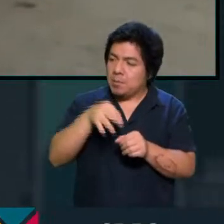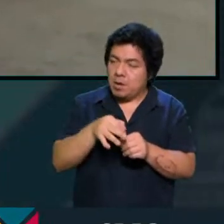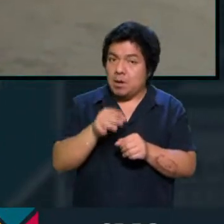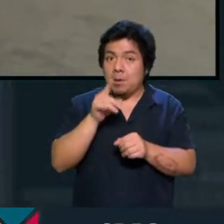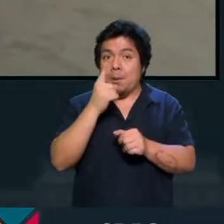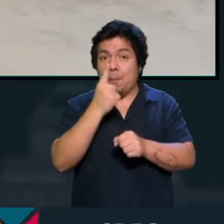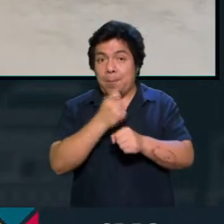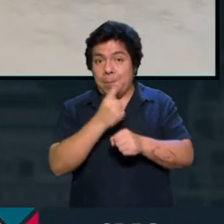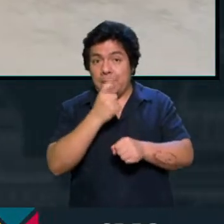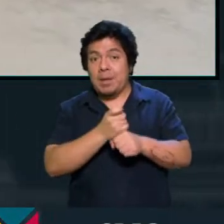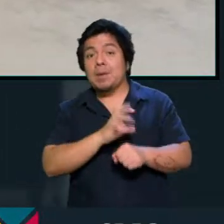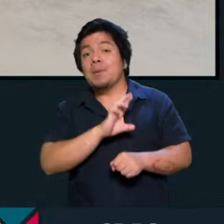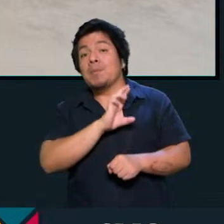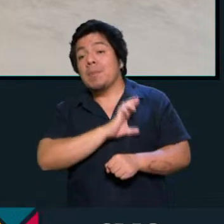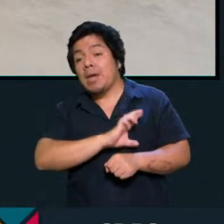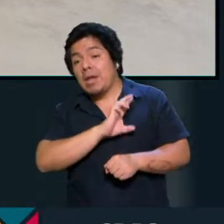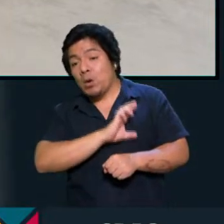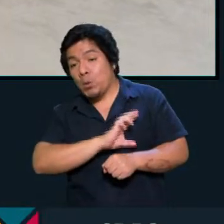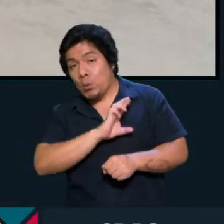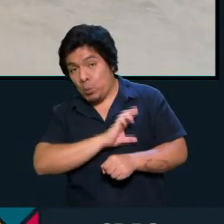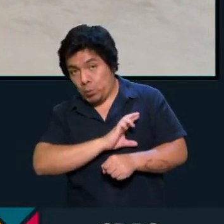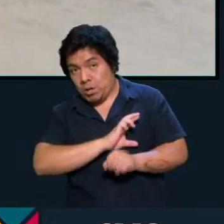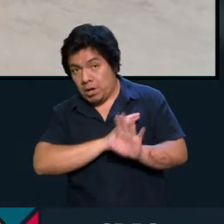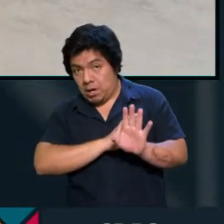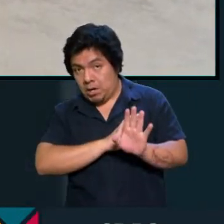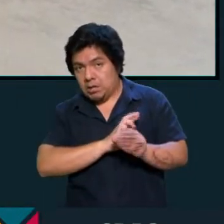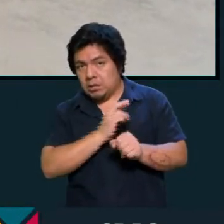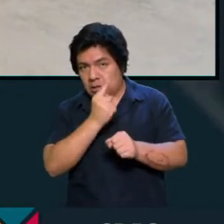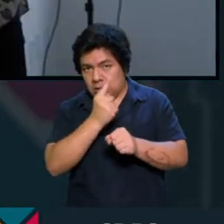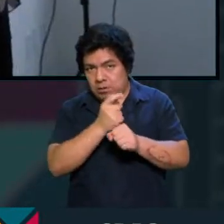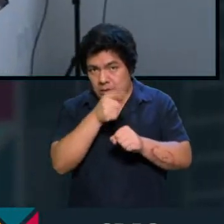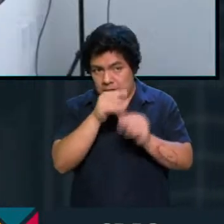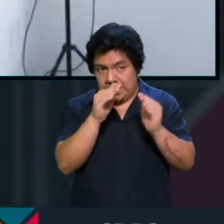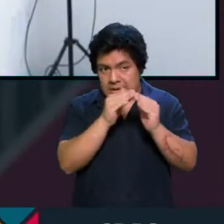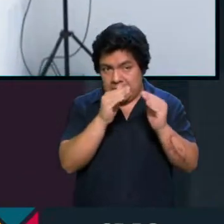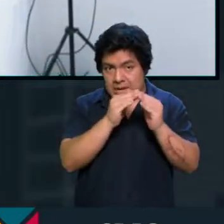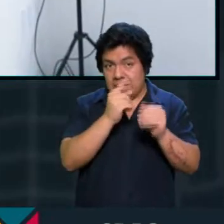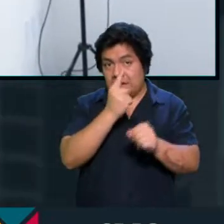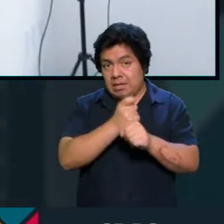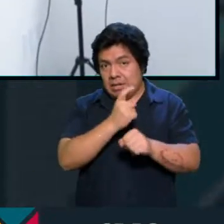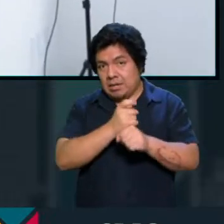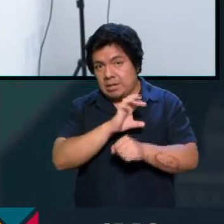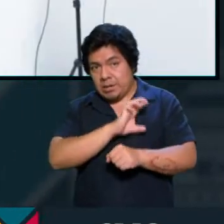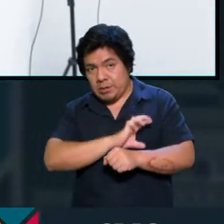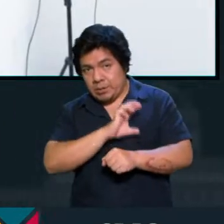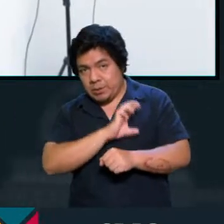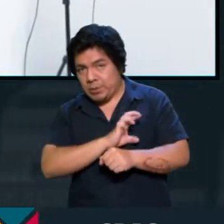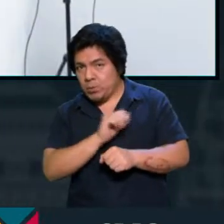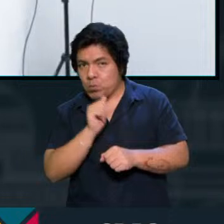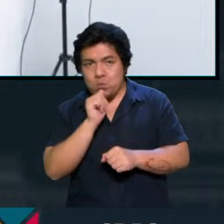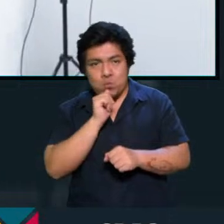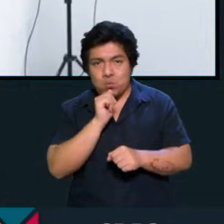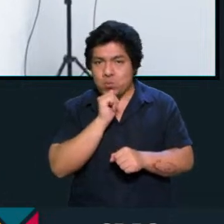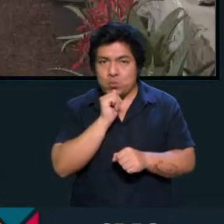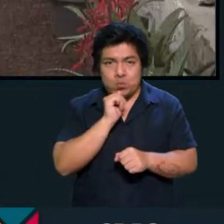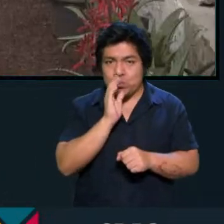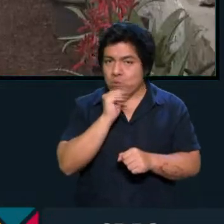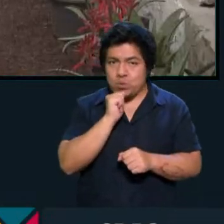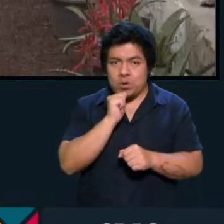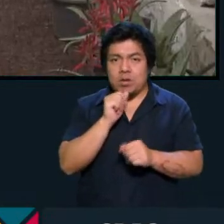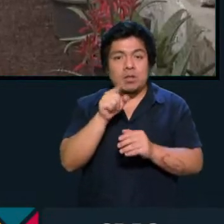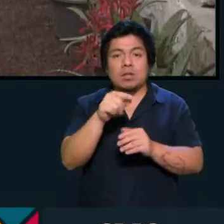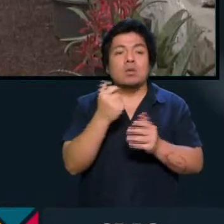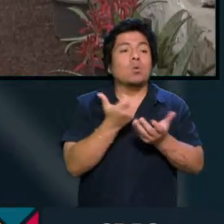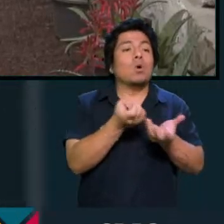primero a una renta, que primero puedas acceder a rentar una casa y que, repito, no te pueden cobrar de renta más